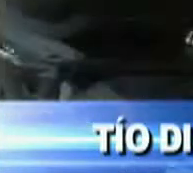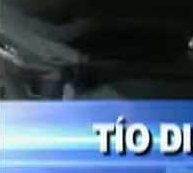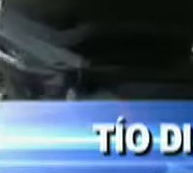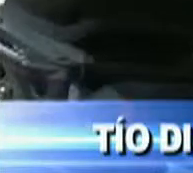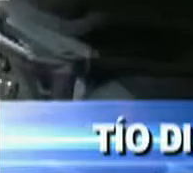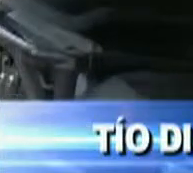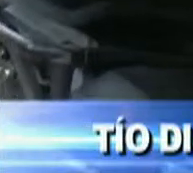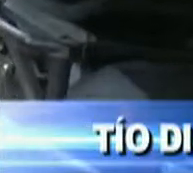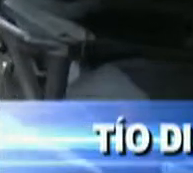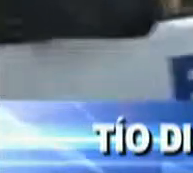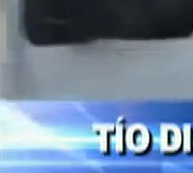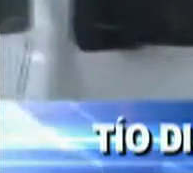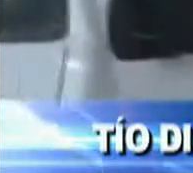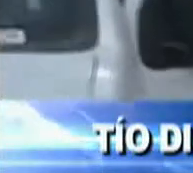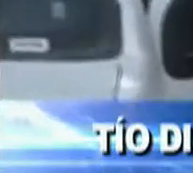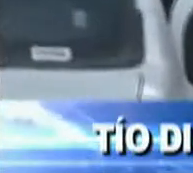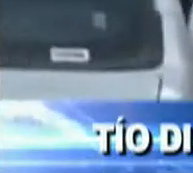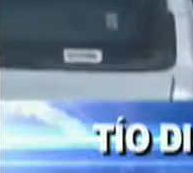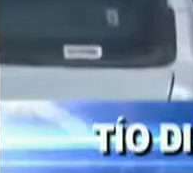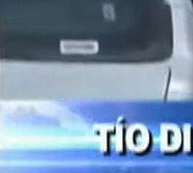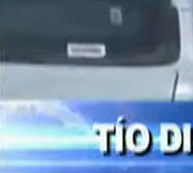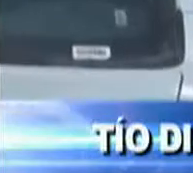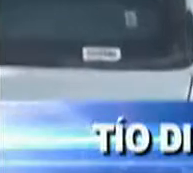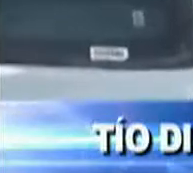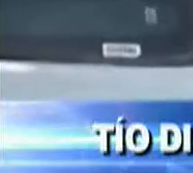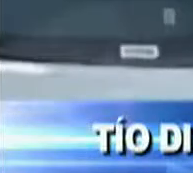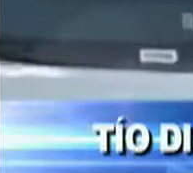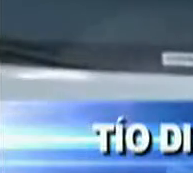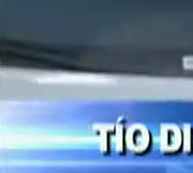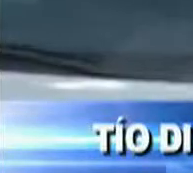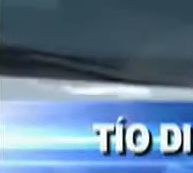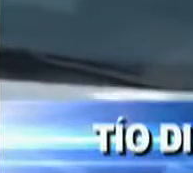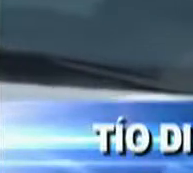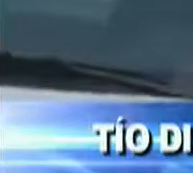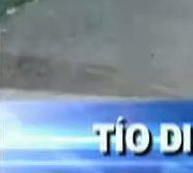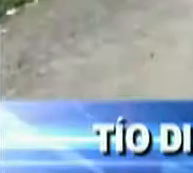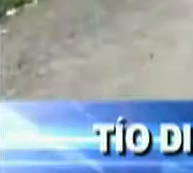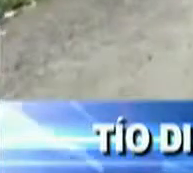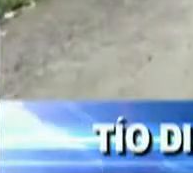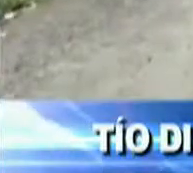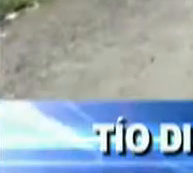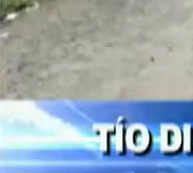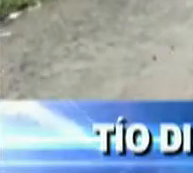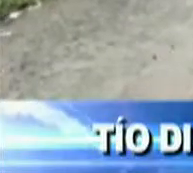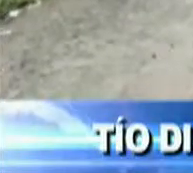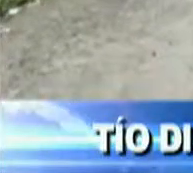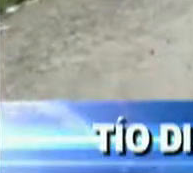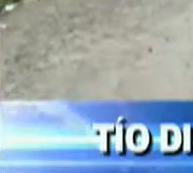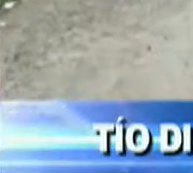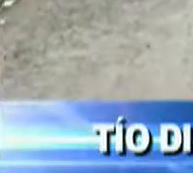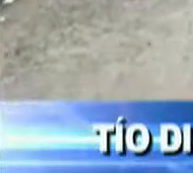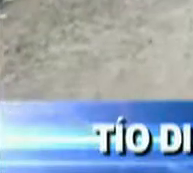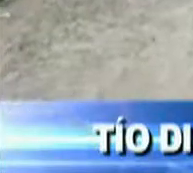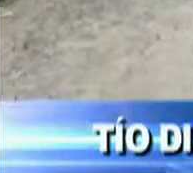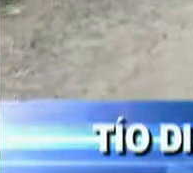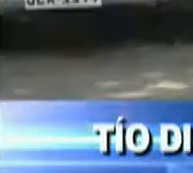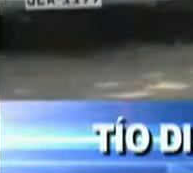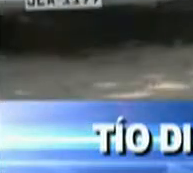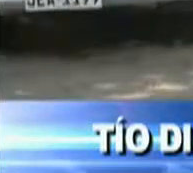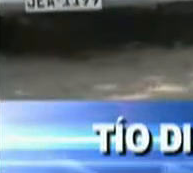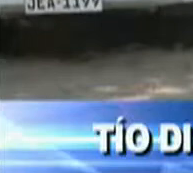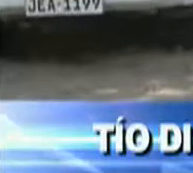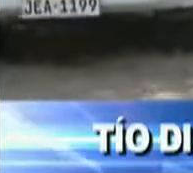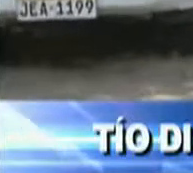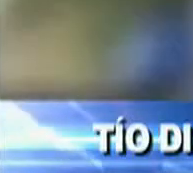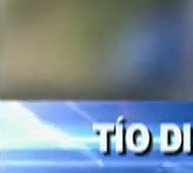Conmoción en Santo Domingo. Un hombre le disparó a dos sobrinos, aparentemente por un lío de tierras. Uno de